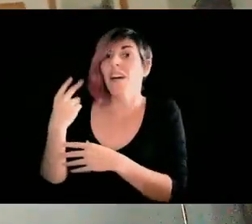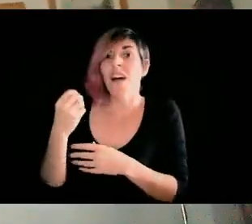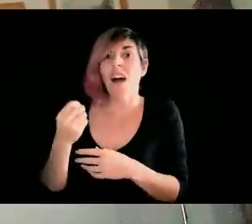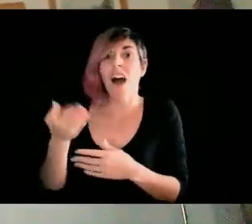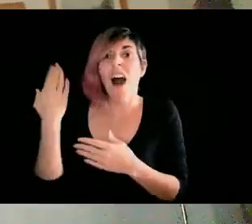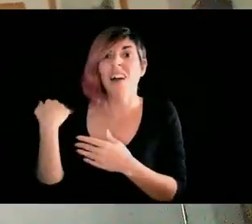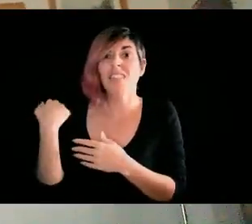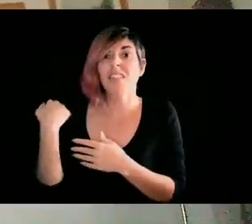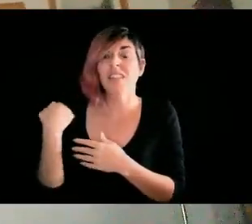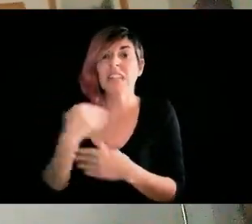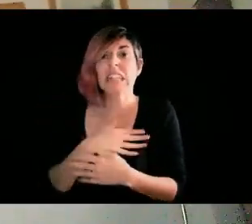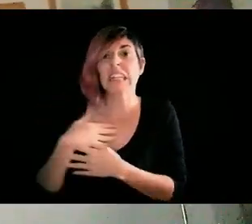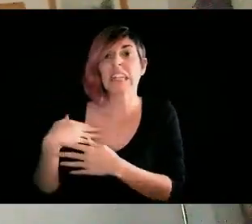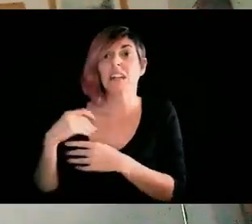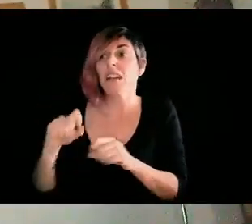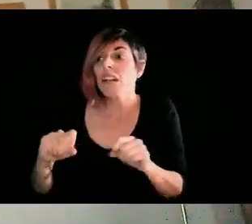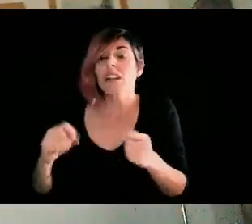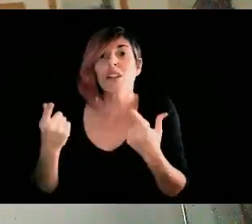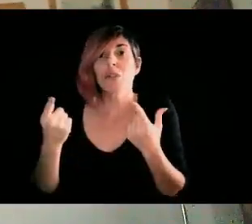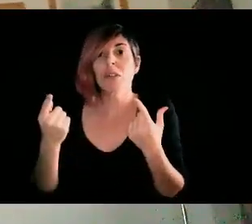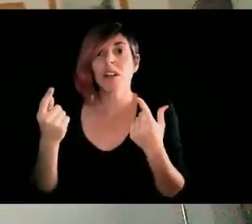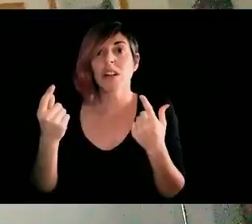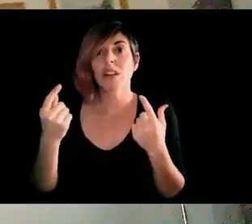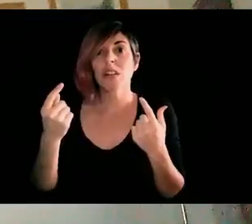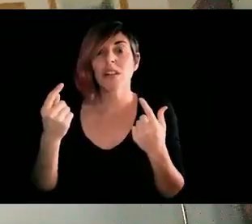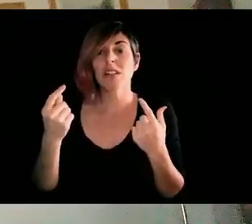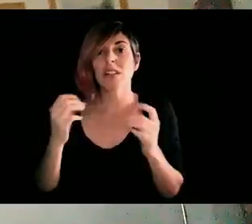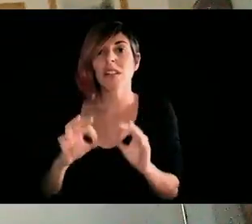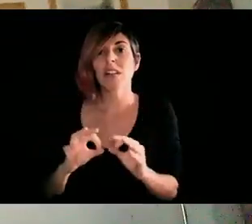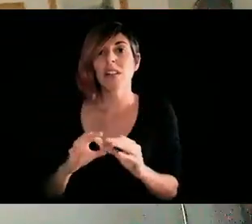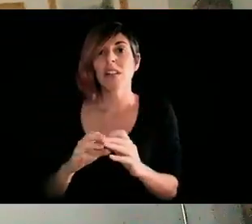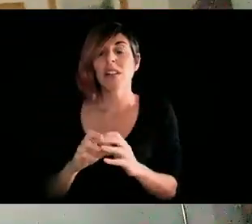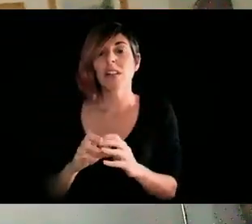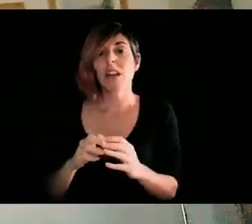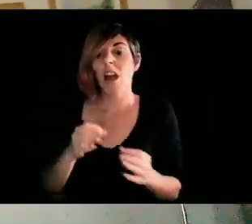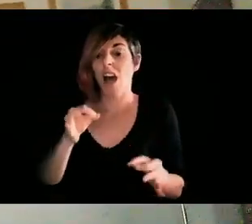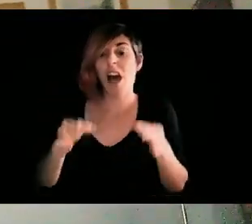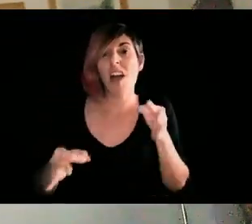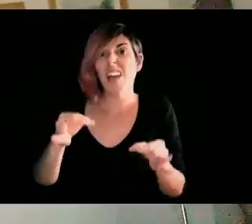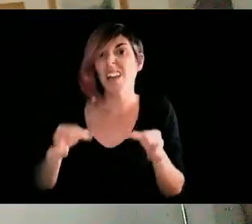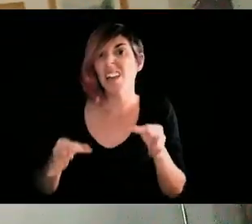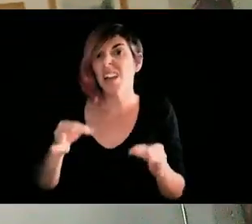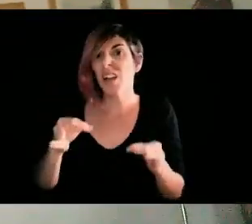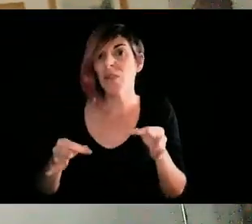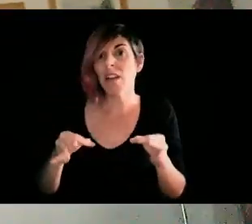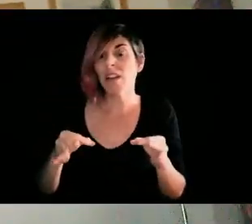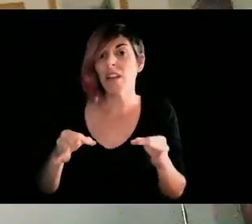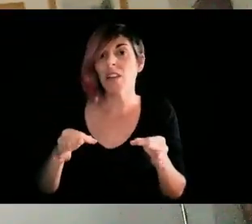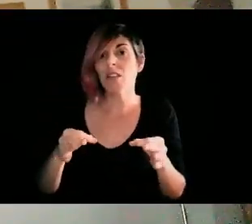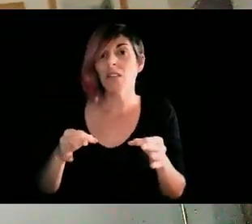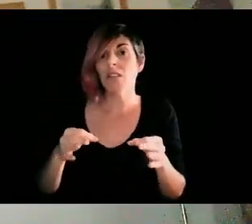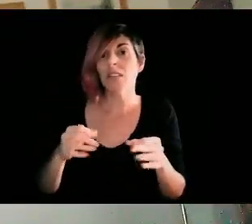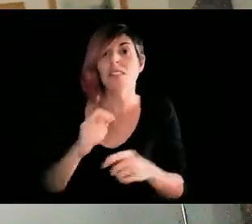teníamos y no sabes cuándo se va a normalizar. Es natural y es una reacción natural que viene a